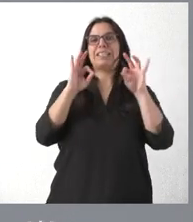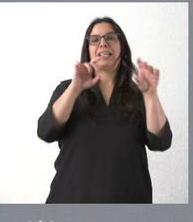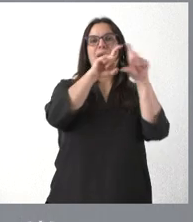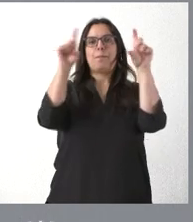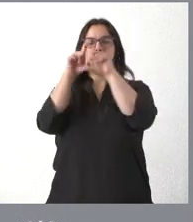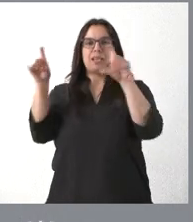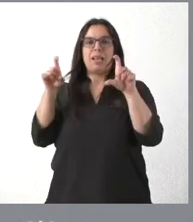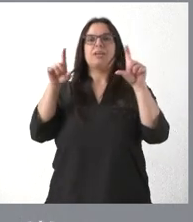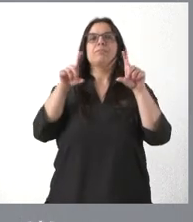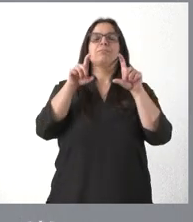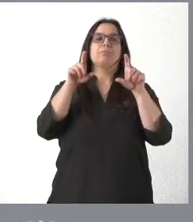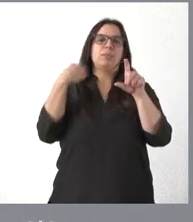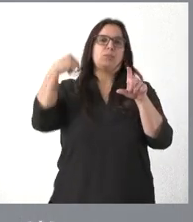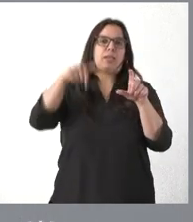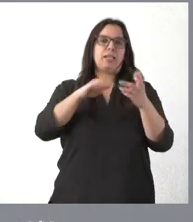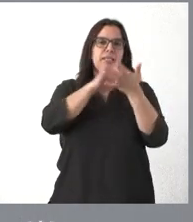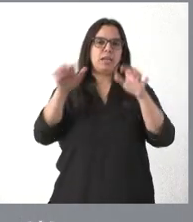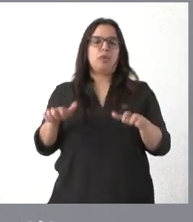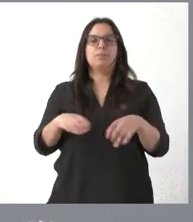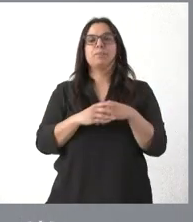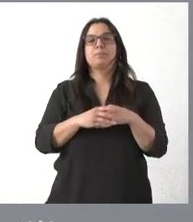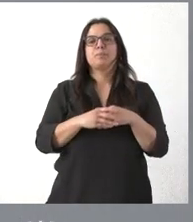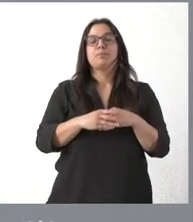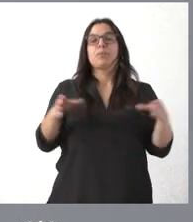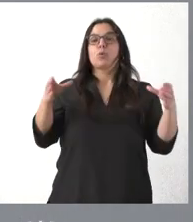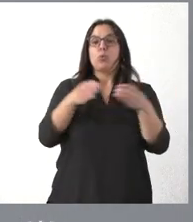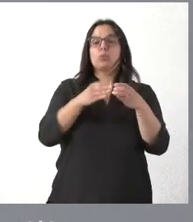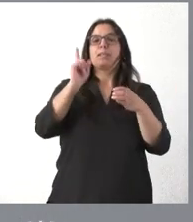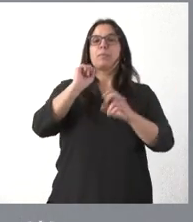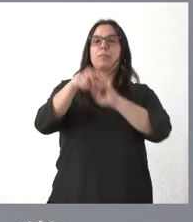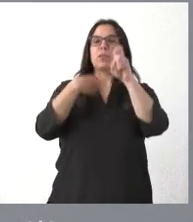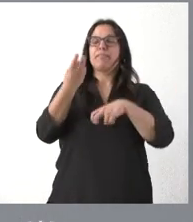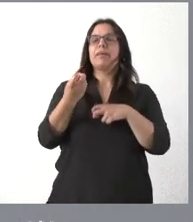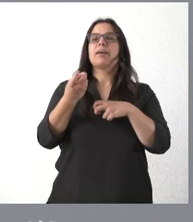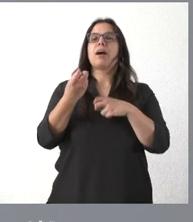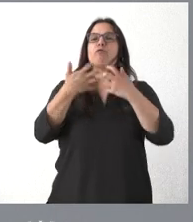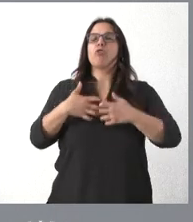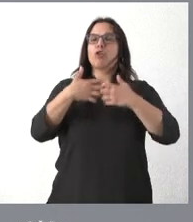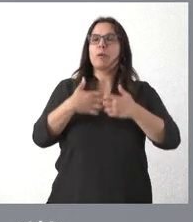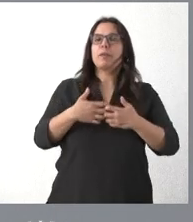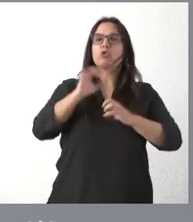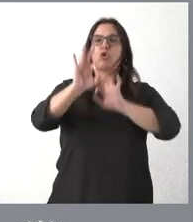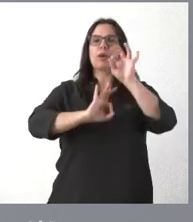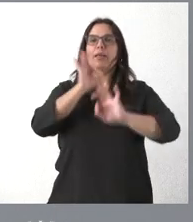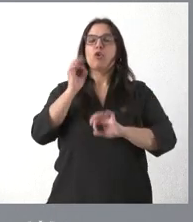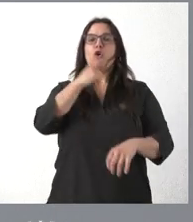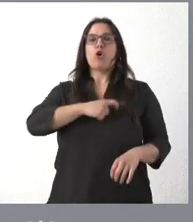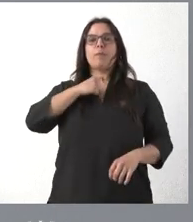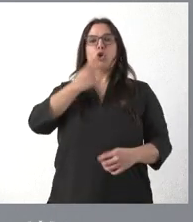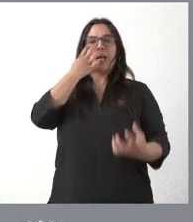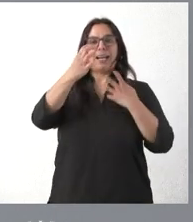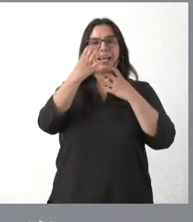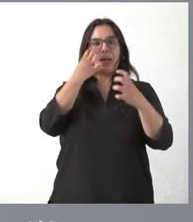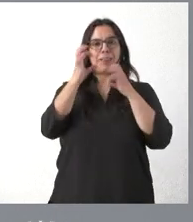de las pymes de Castilla y león la junta modifica la composición y el funcionamiento de la comisión de reclamaciones